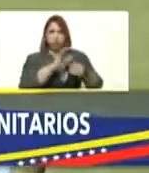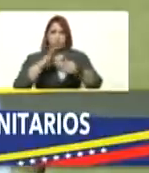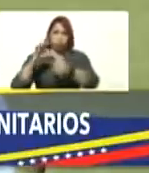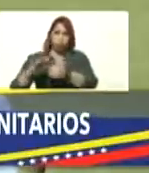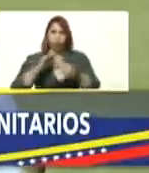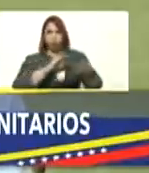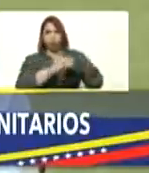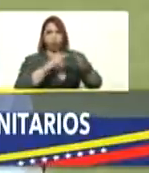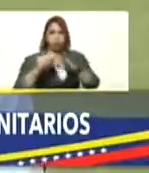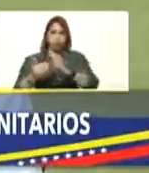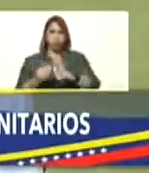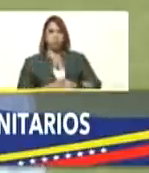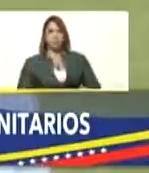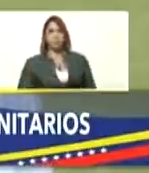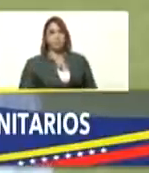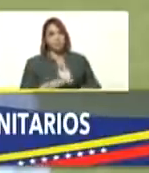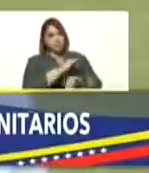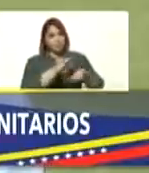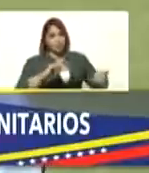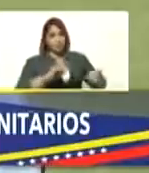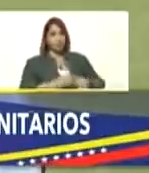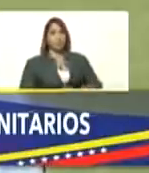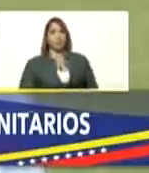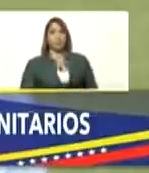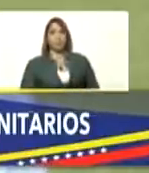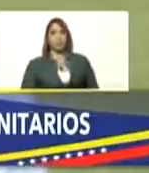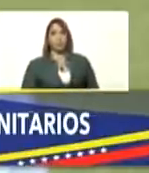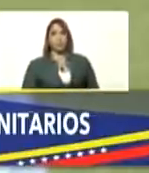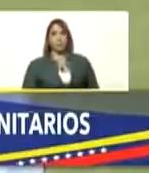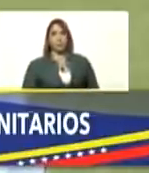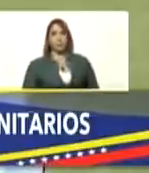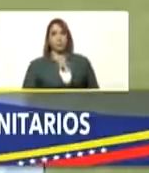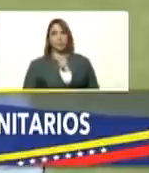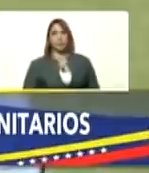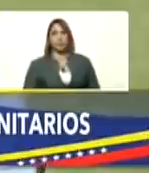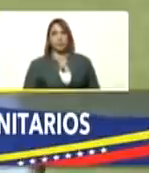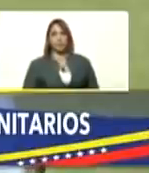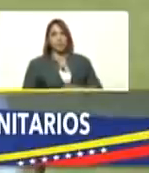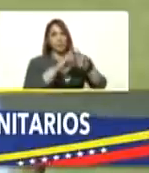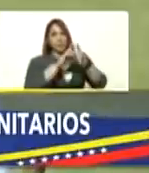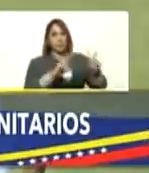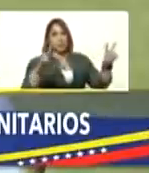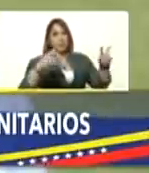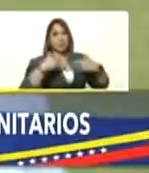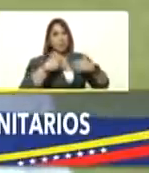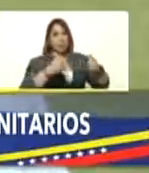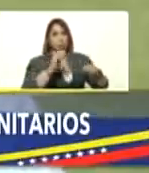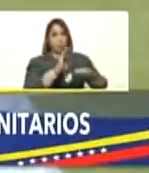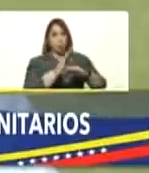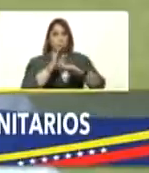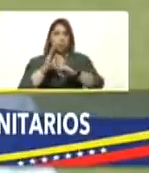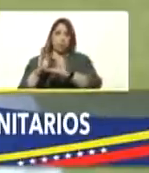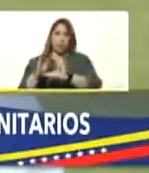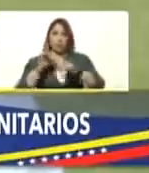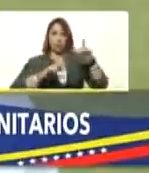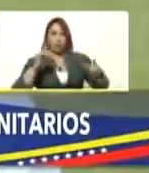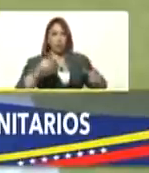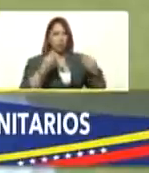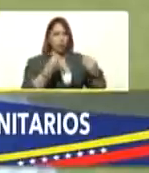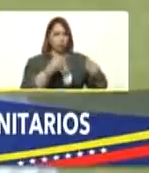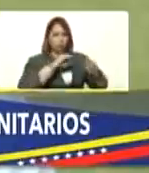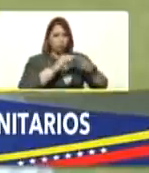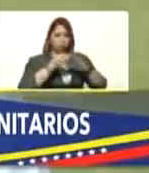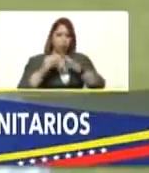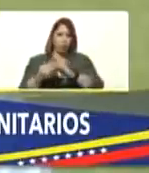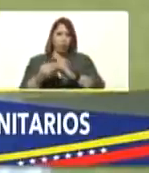comunidad. Y la última prioridad la llamamos paz y seguridad ciudadana. Entonces, bueno, cómo la comunidad, cómo